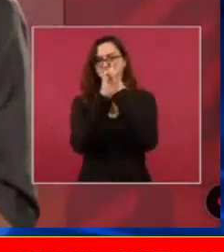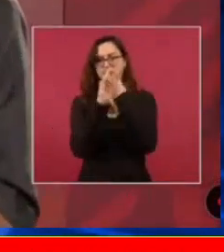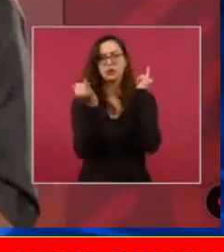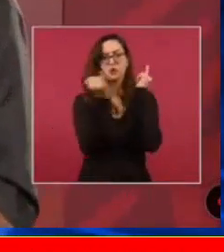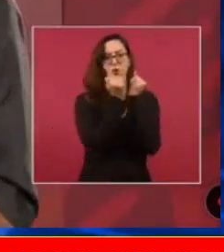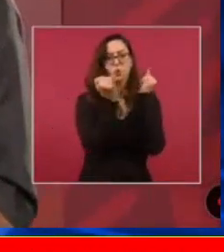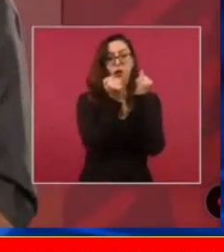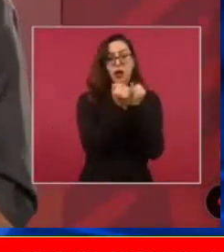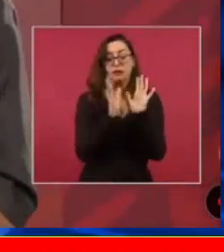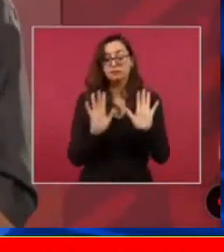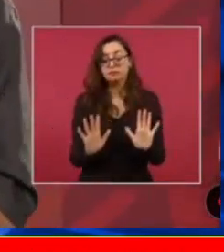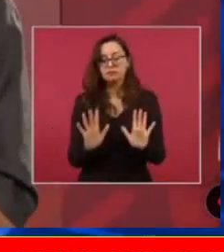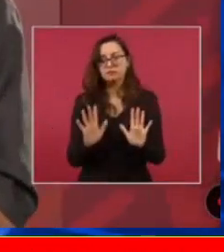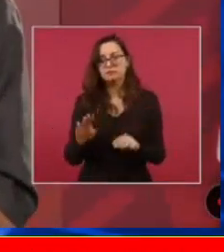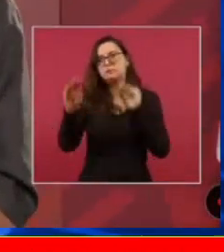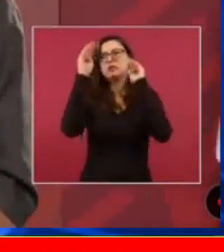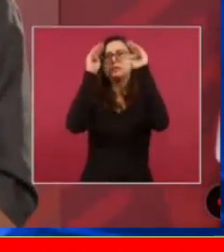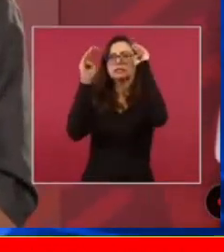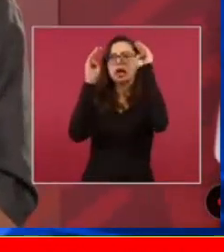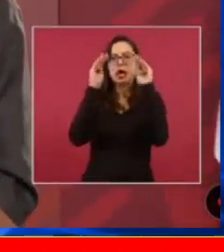cómo se ayuda a los de arriba